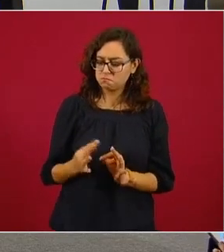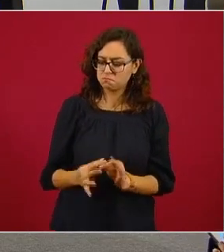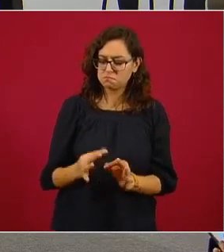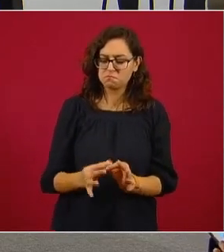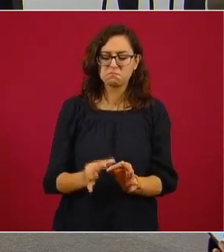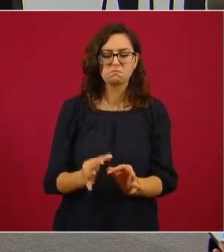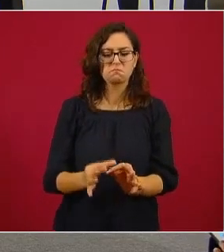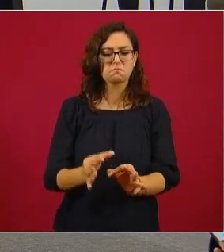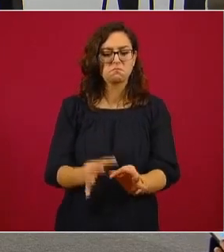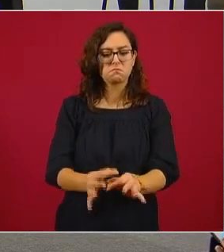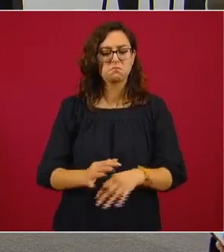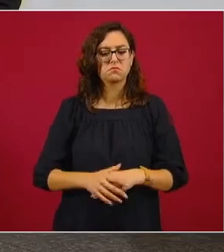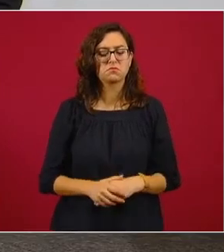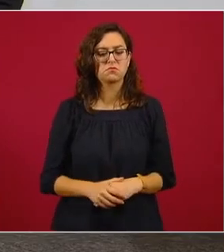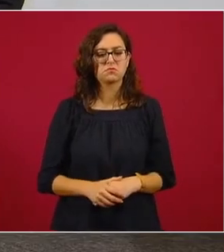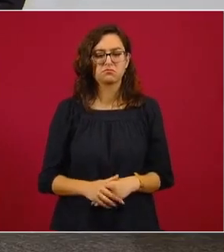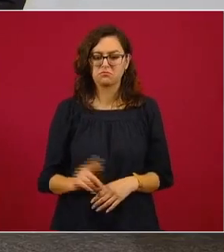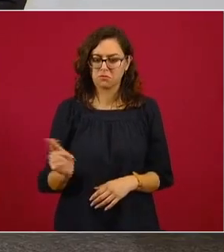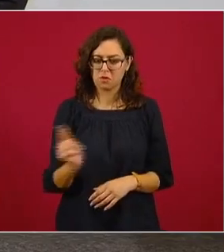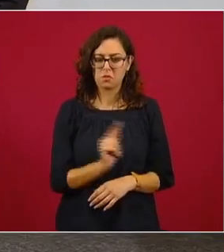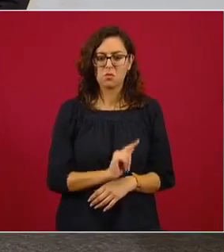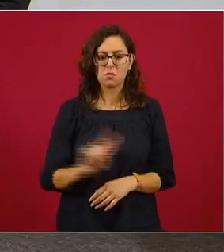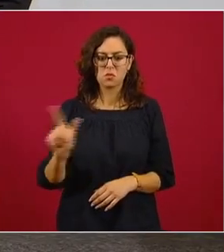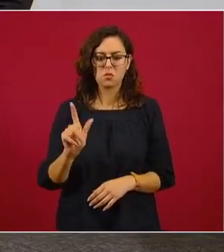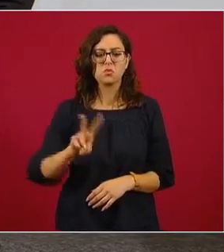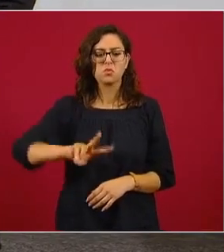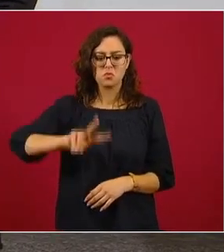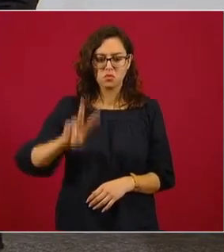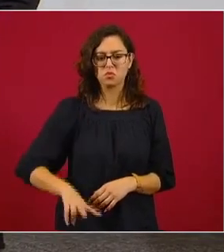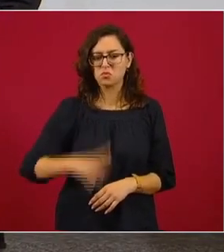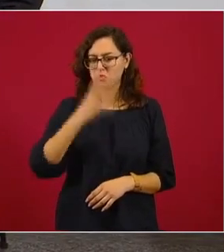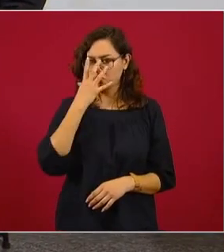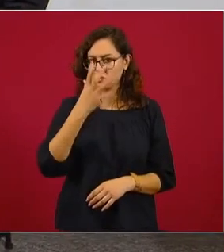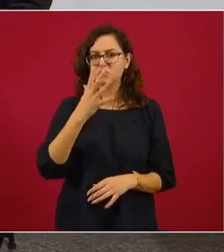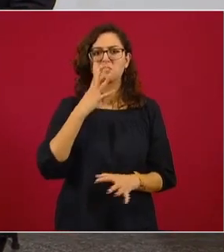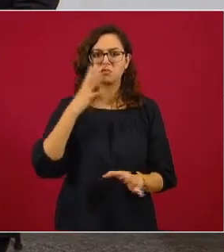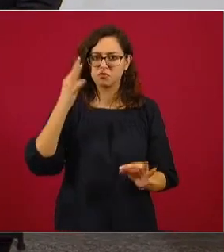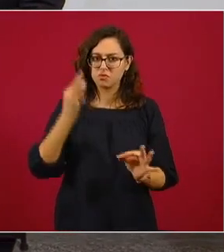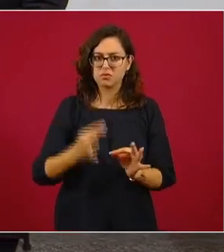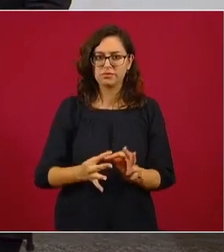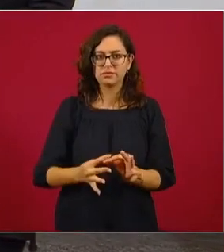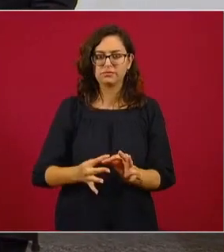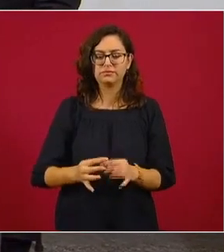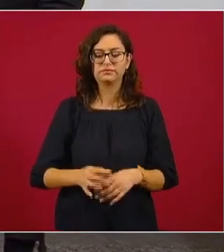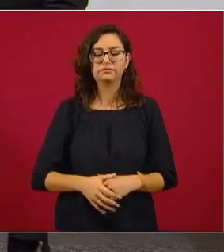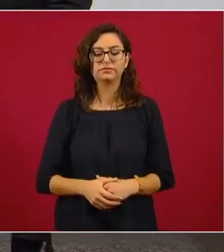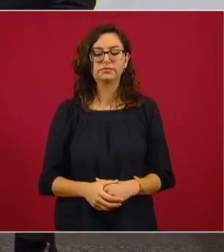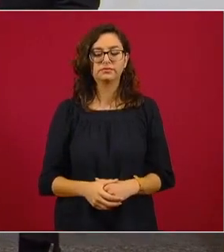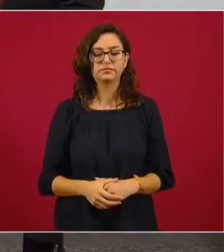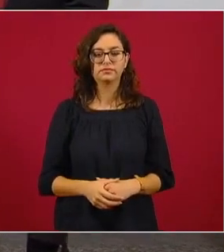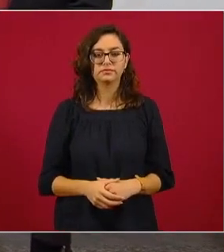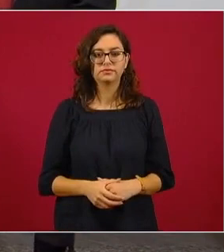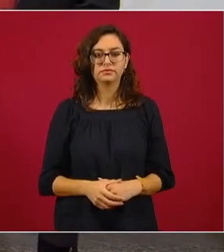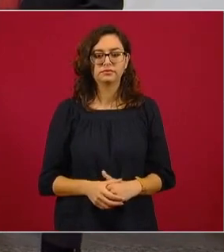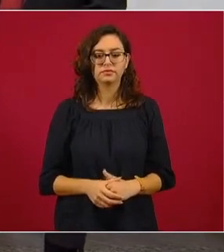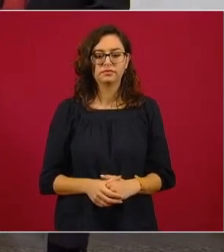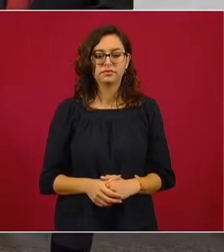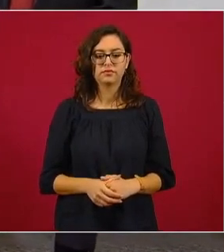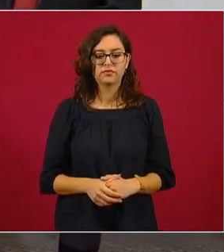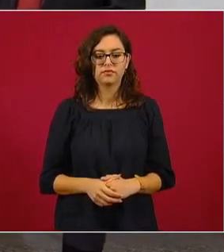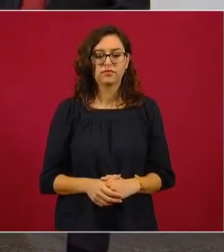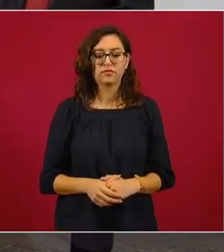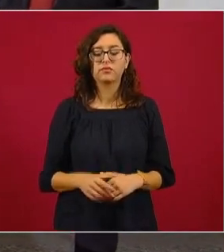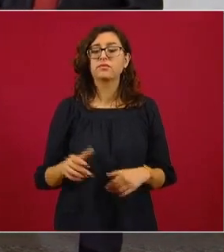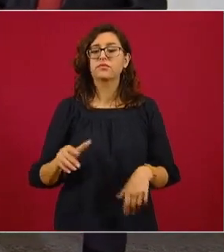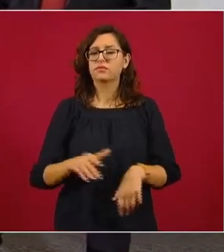correctamente, de manera profesional, responsable, empezando porque